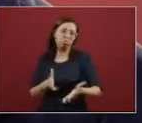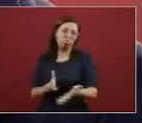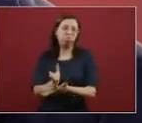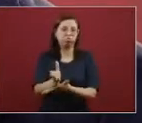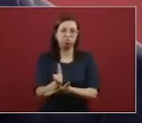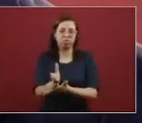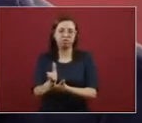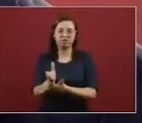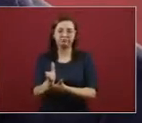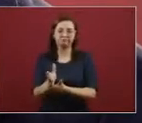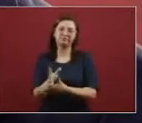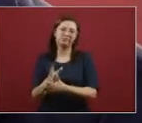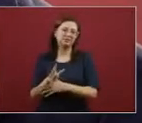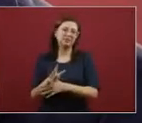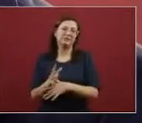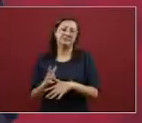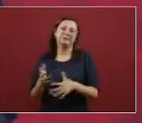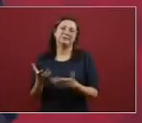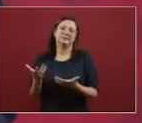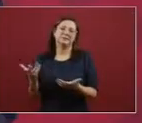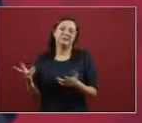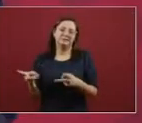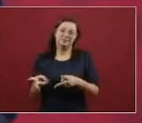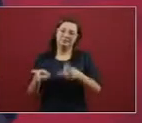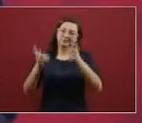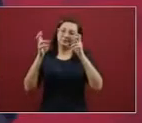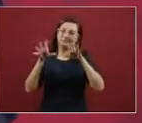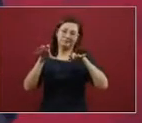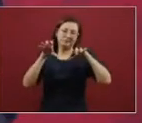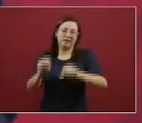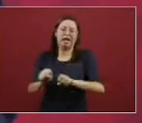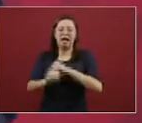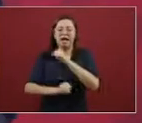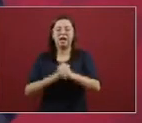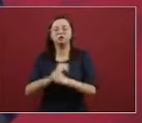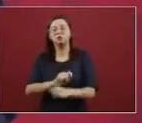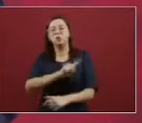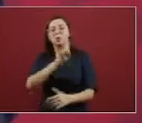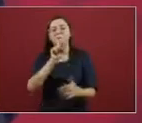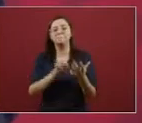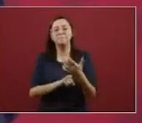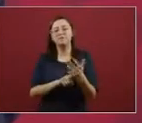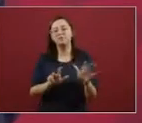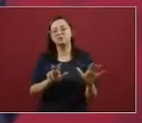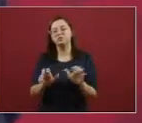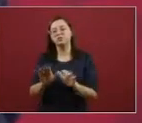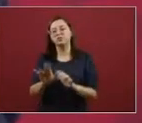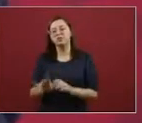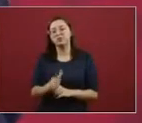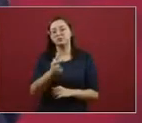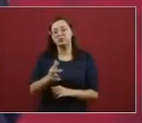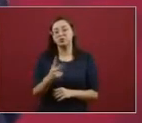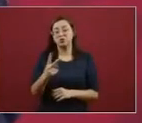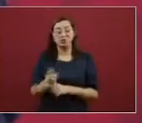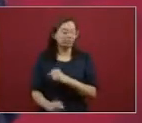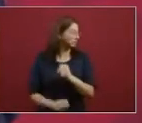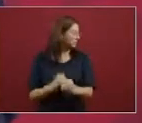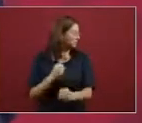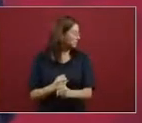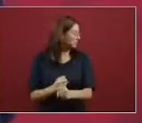el gran zarpazo se consuma en 1848 se va a santana y dos años después